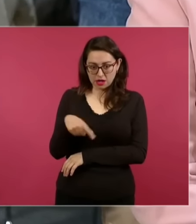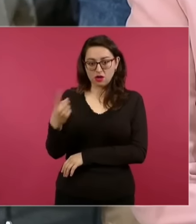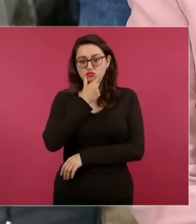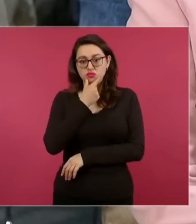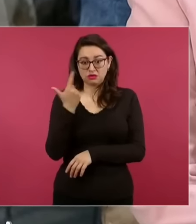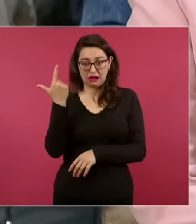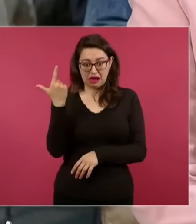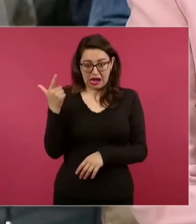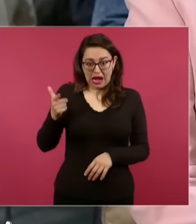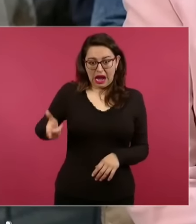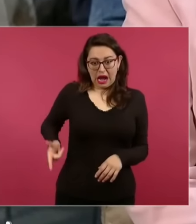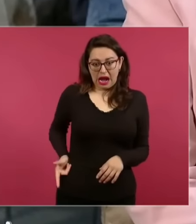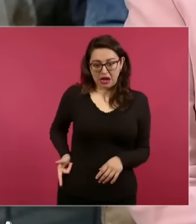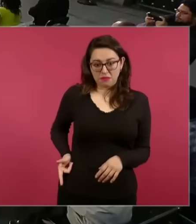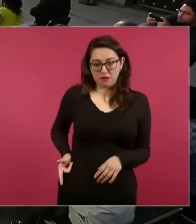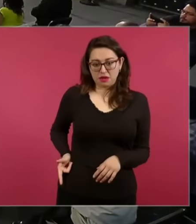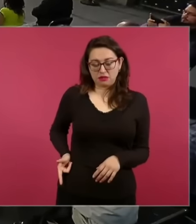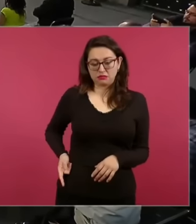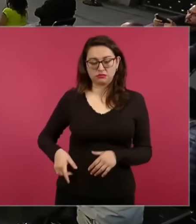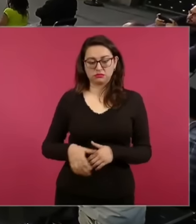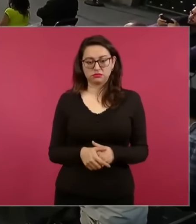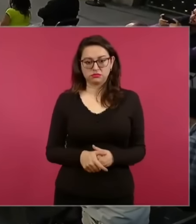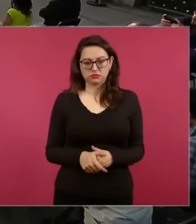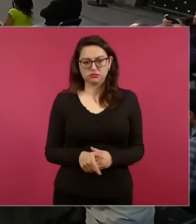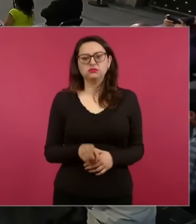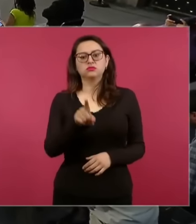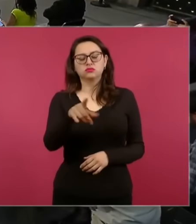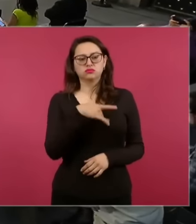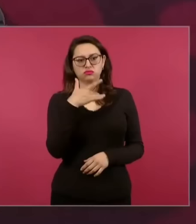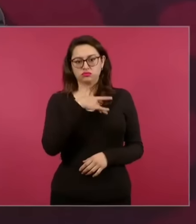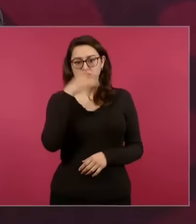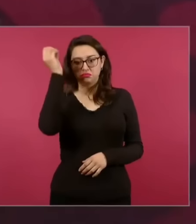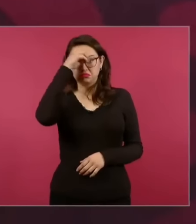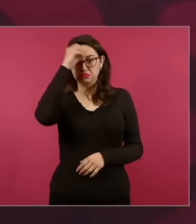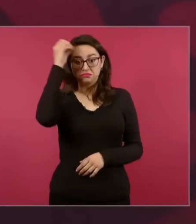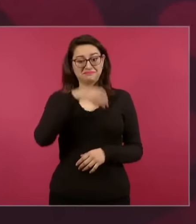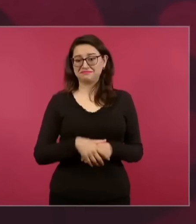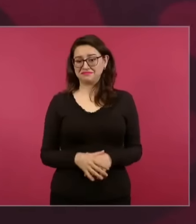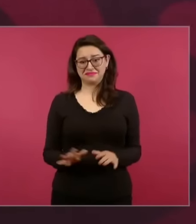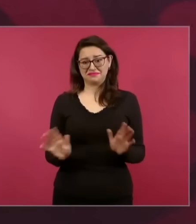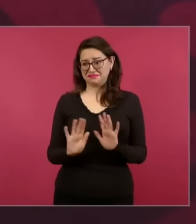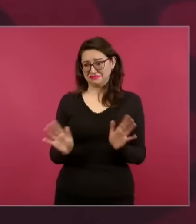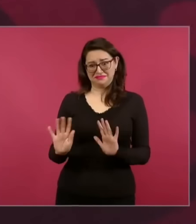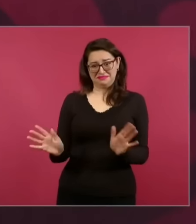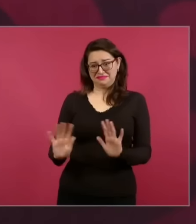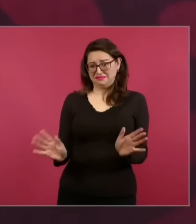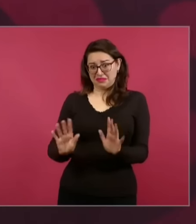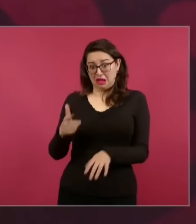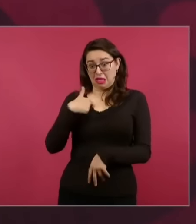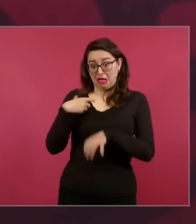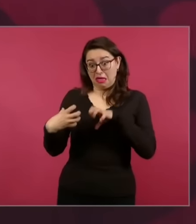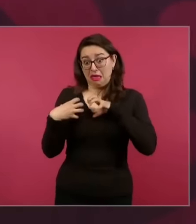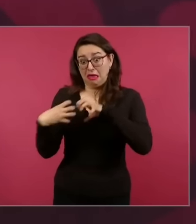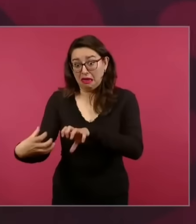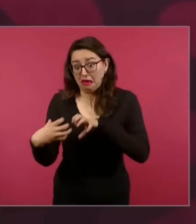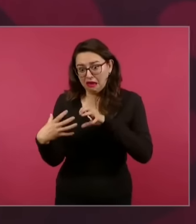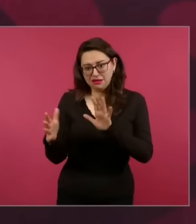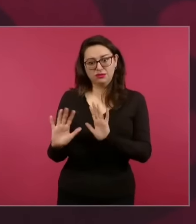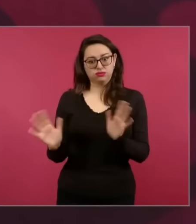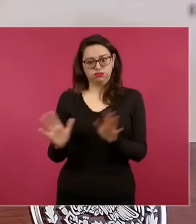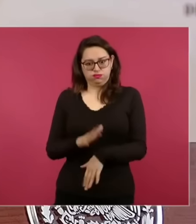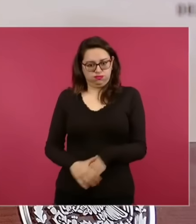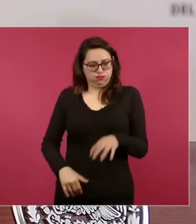un arma. Sí, pero no voy yo a... ¿Qué opina usted como presidente? No voy a engancharme en eso. No.